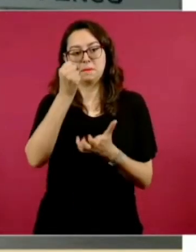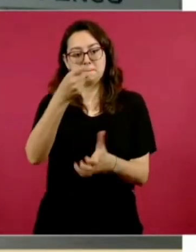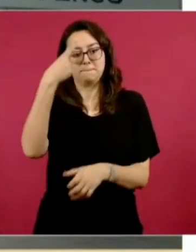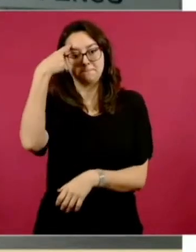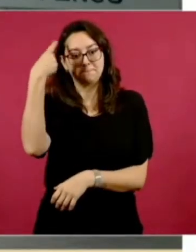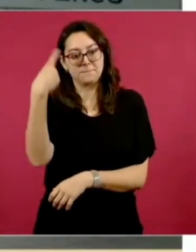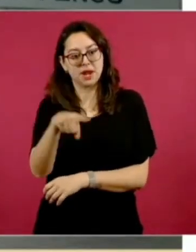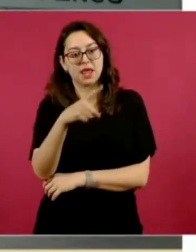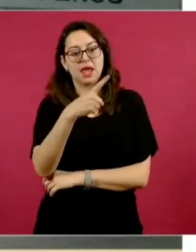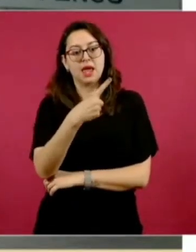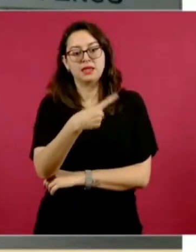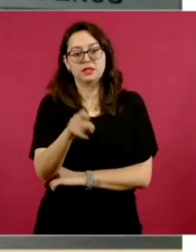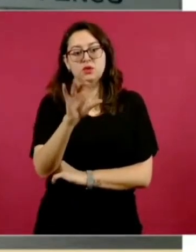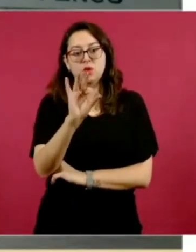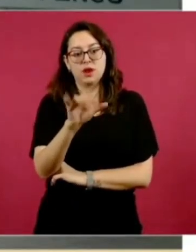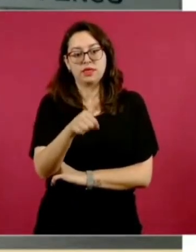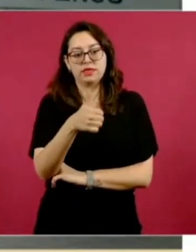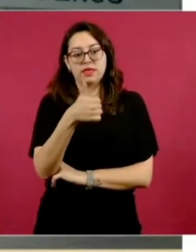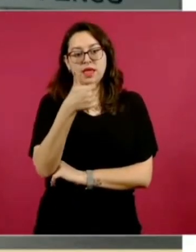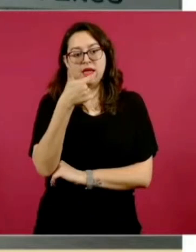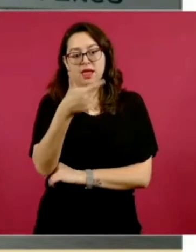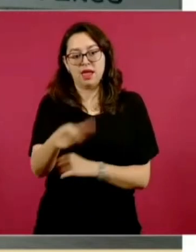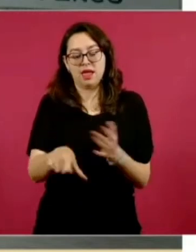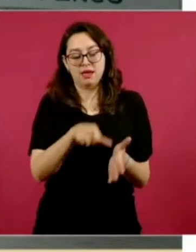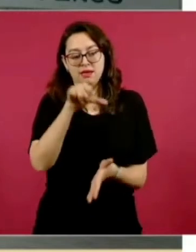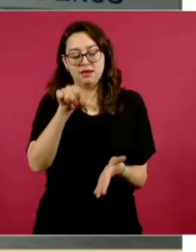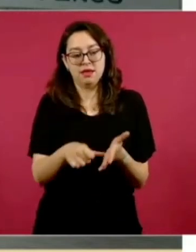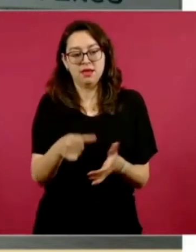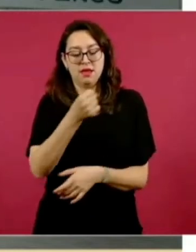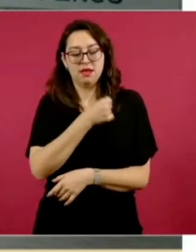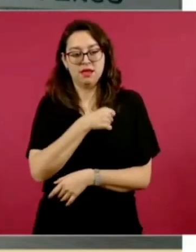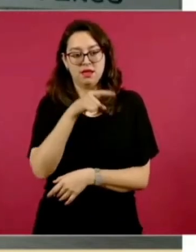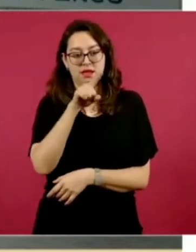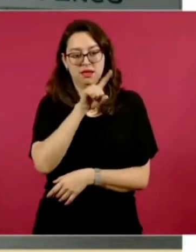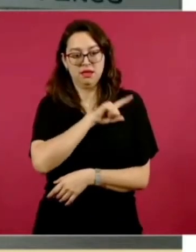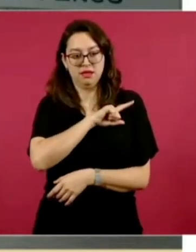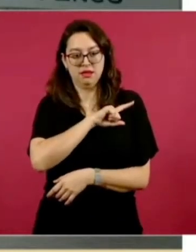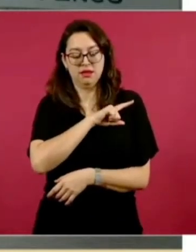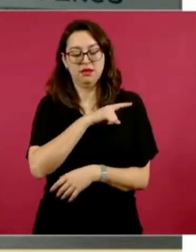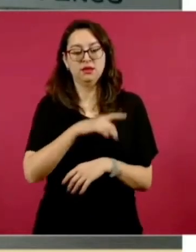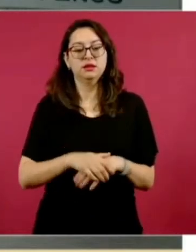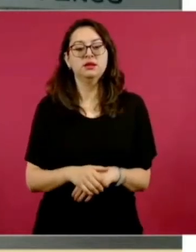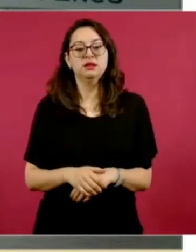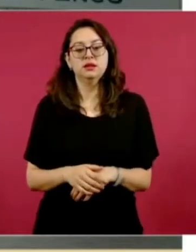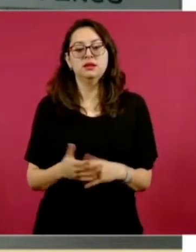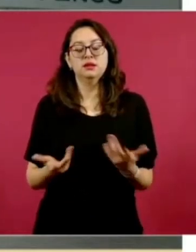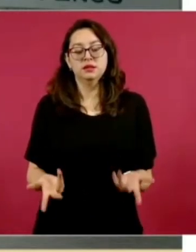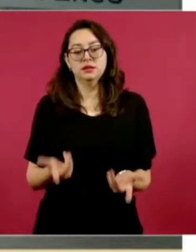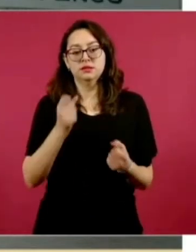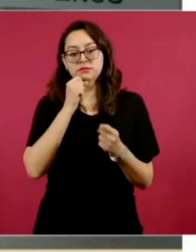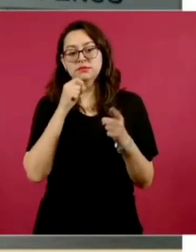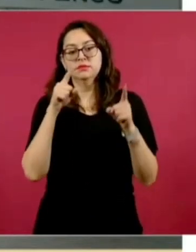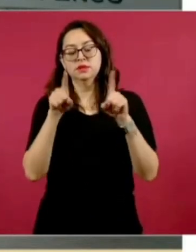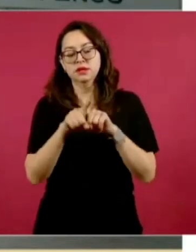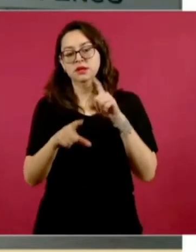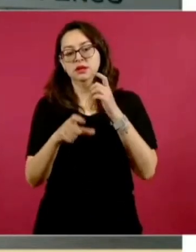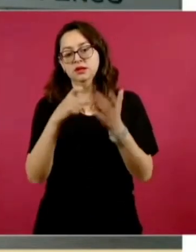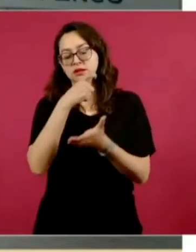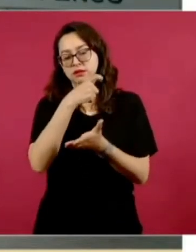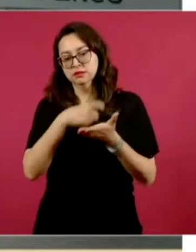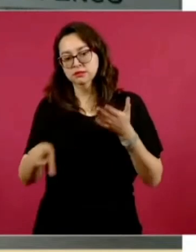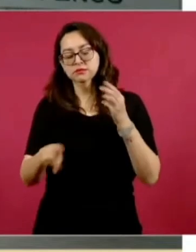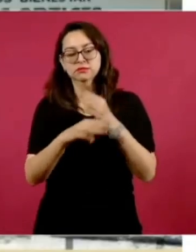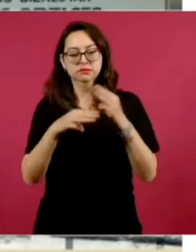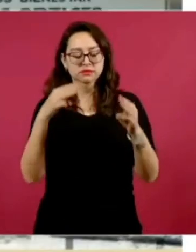centros de salud, con una inversión de 2,864 equipos médicos adquiridos por 48 millones